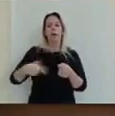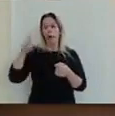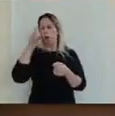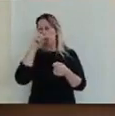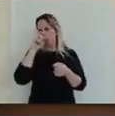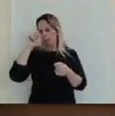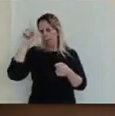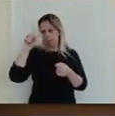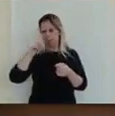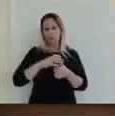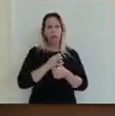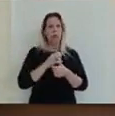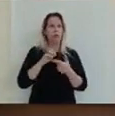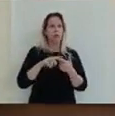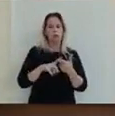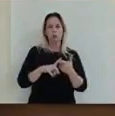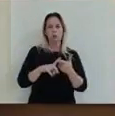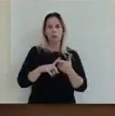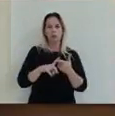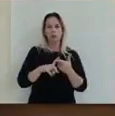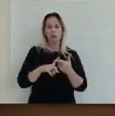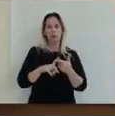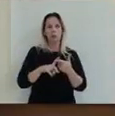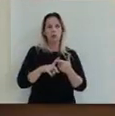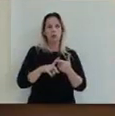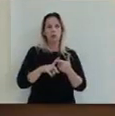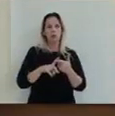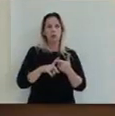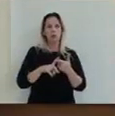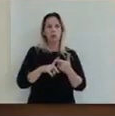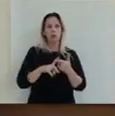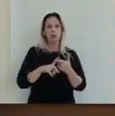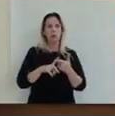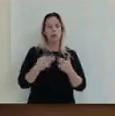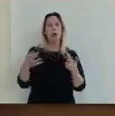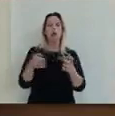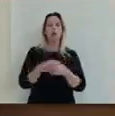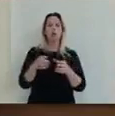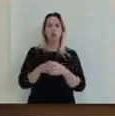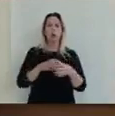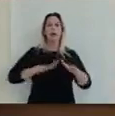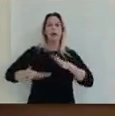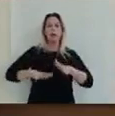con el tema del comité de crisis, hicimos reuniones